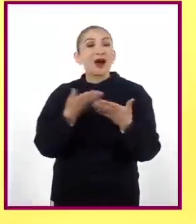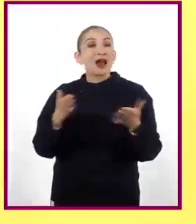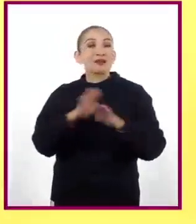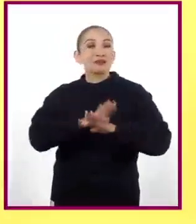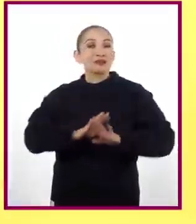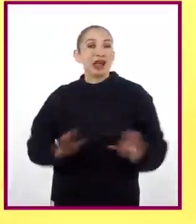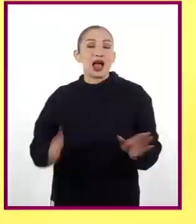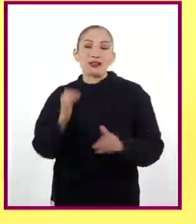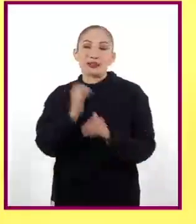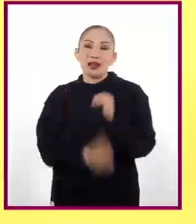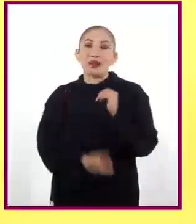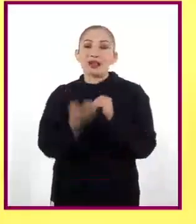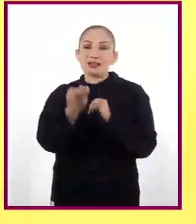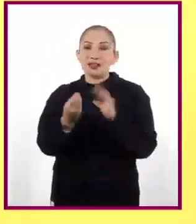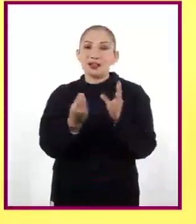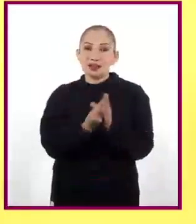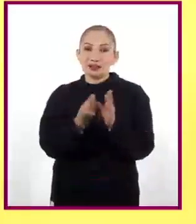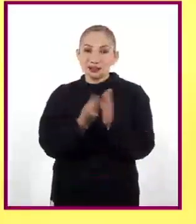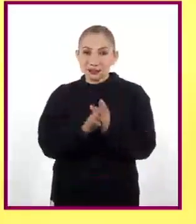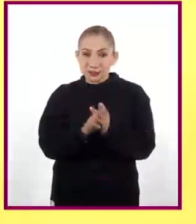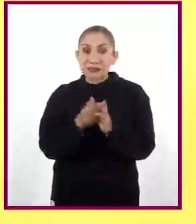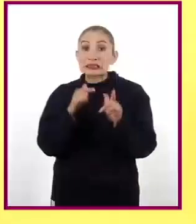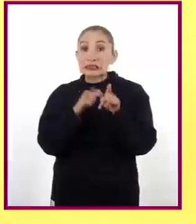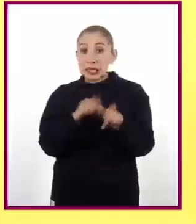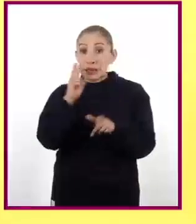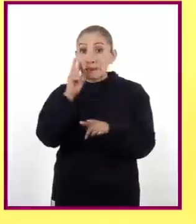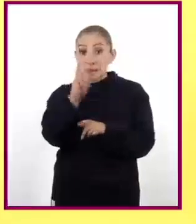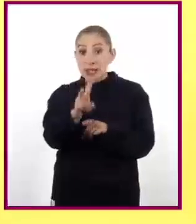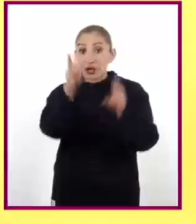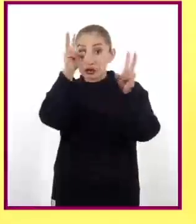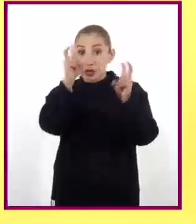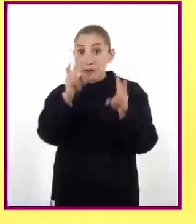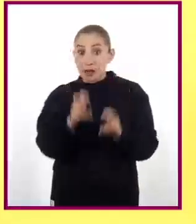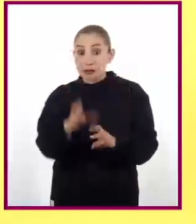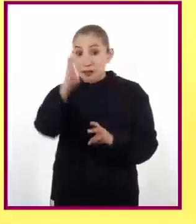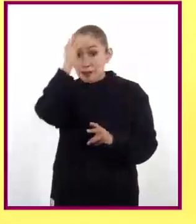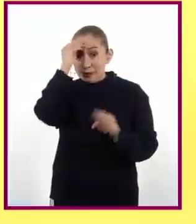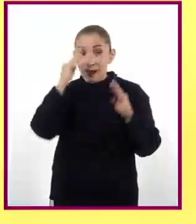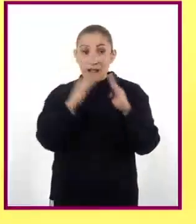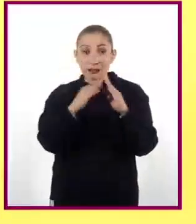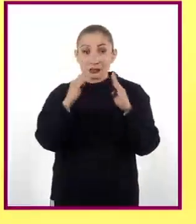el momento de terminar esta transmisión. Sigan sintonizando la programación de